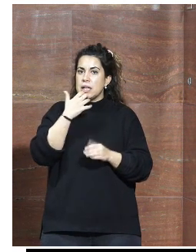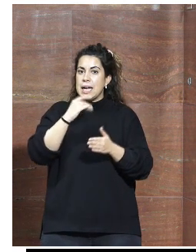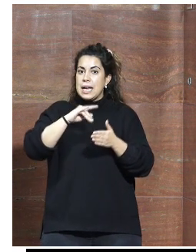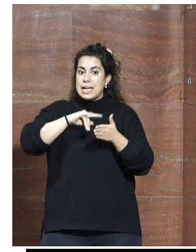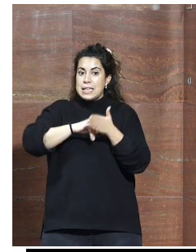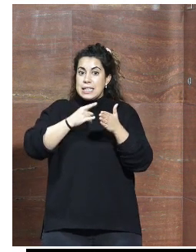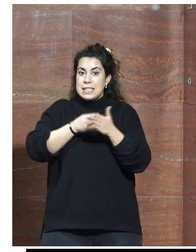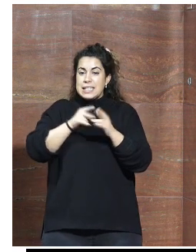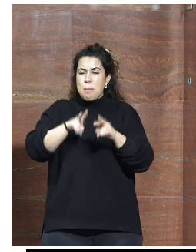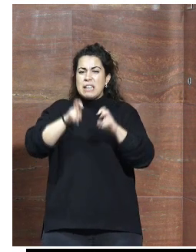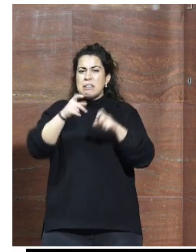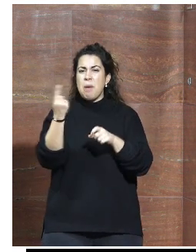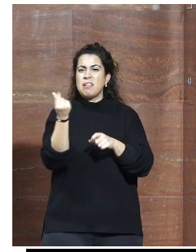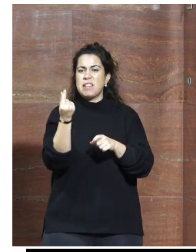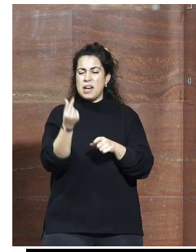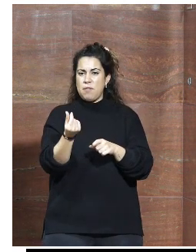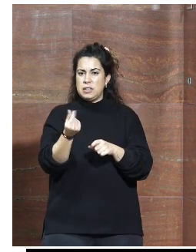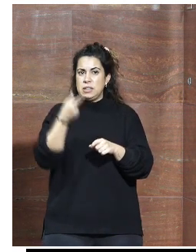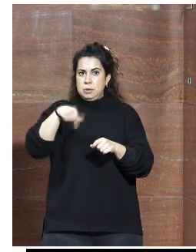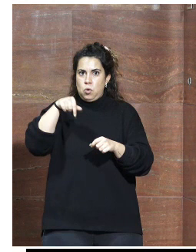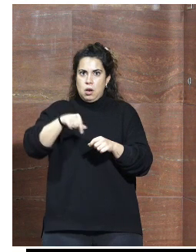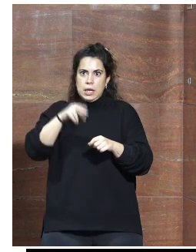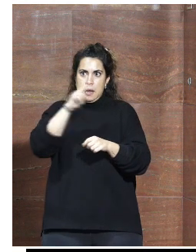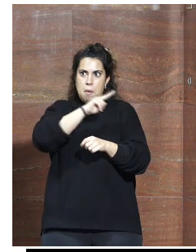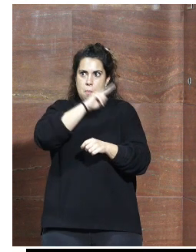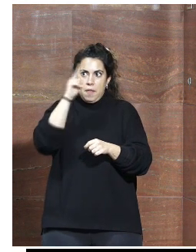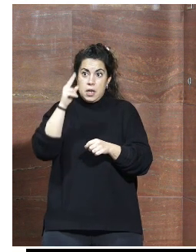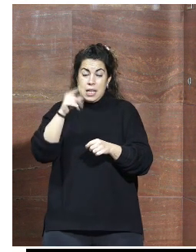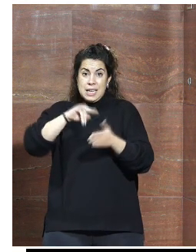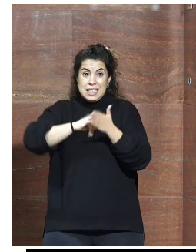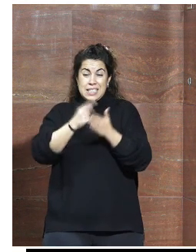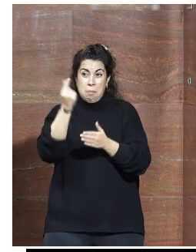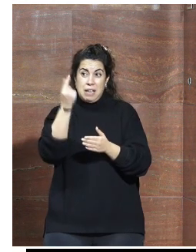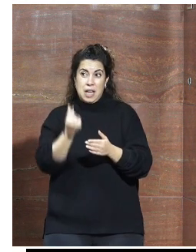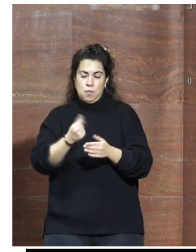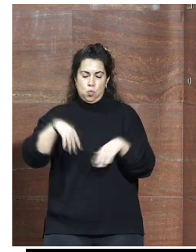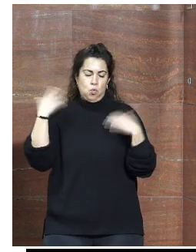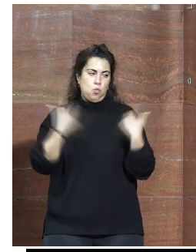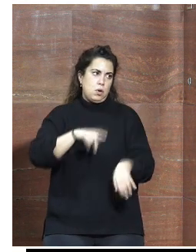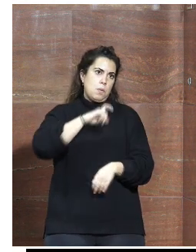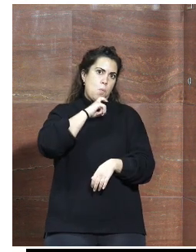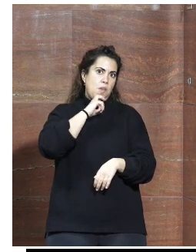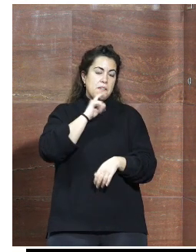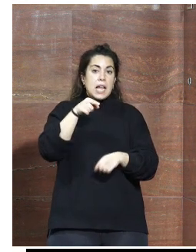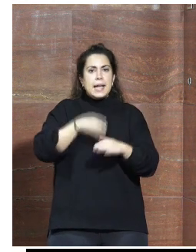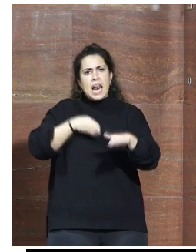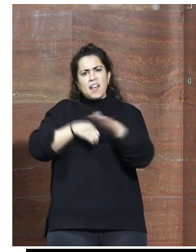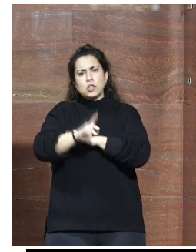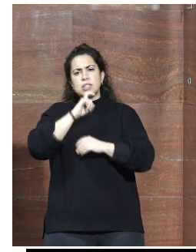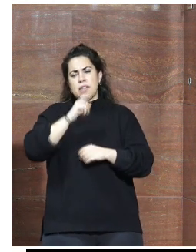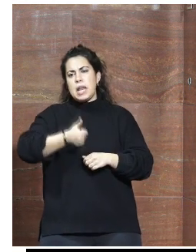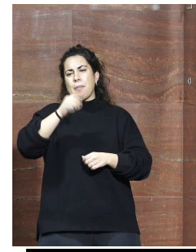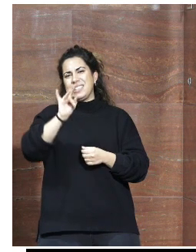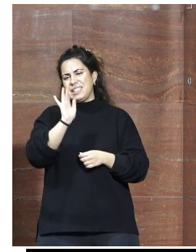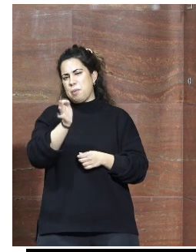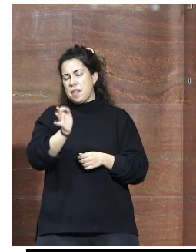tarifario complejo que hay en la Comunidad de Madrid, que es muy, muy complejo, ahí el asunto es más complicado, pero cuando